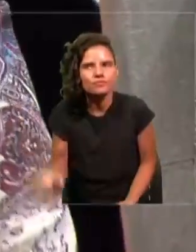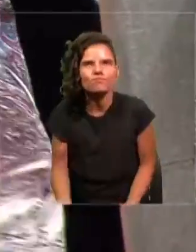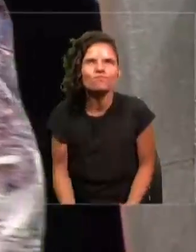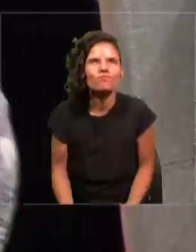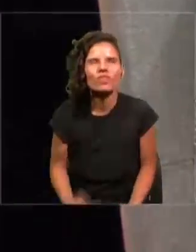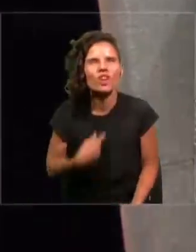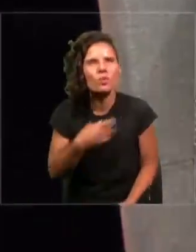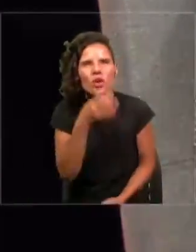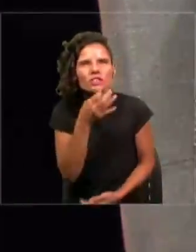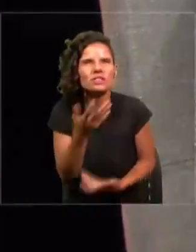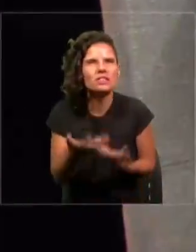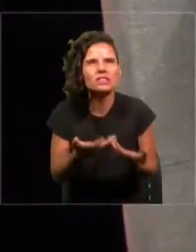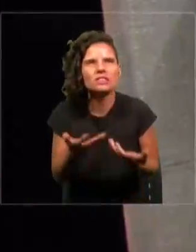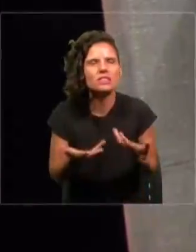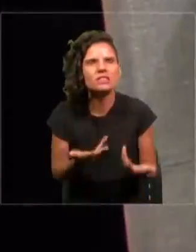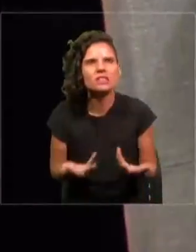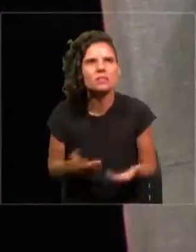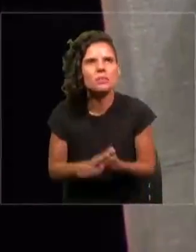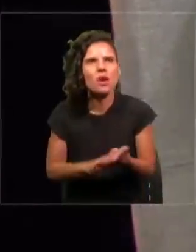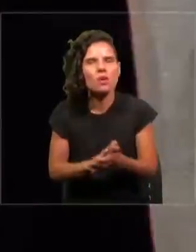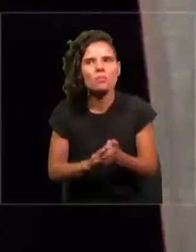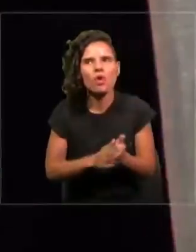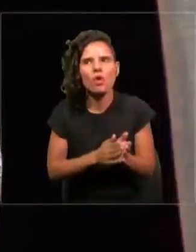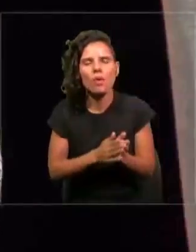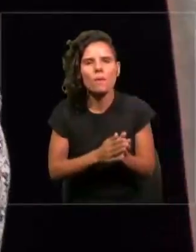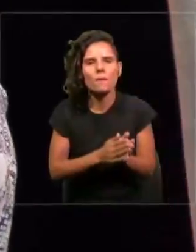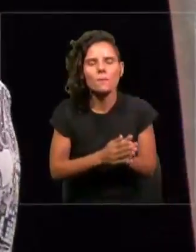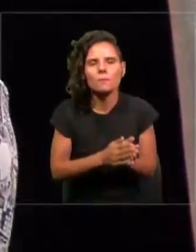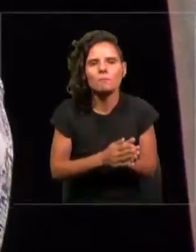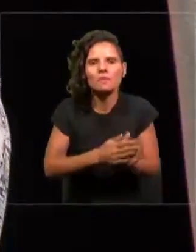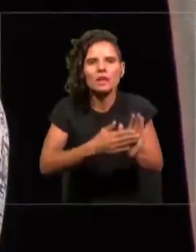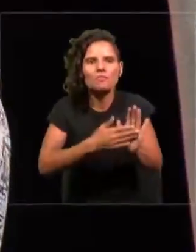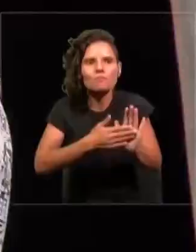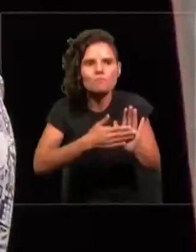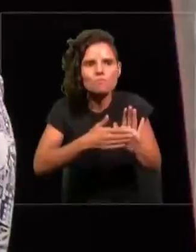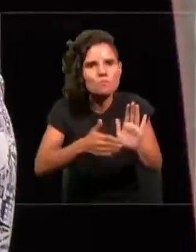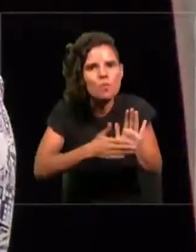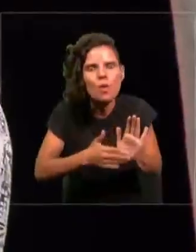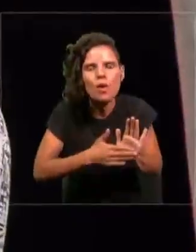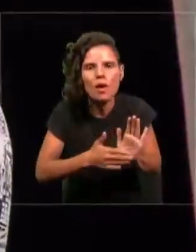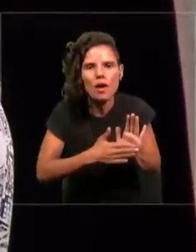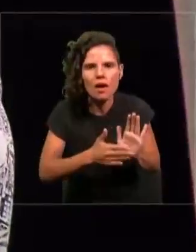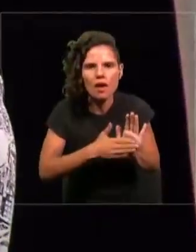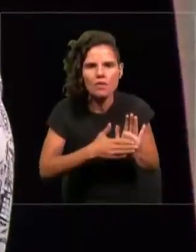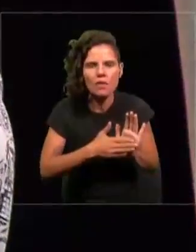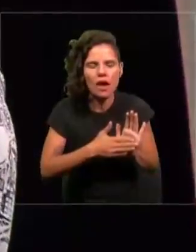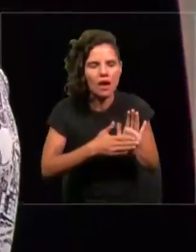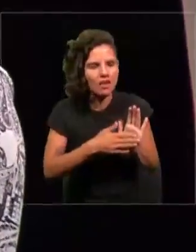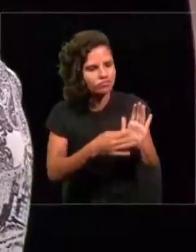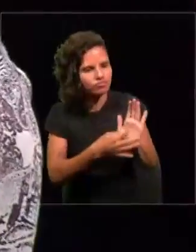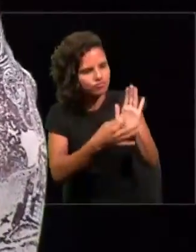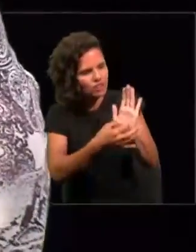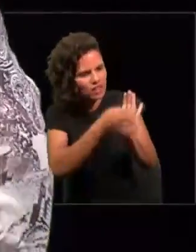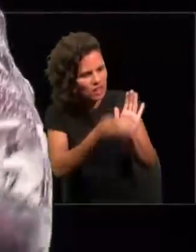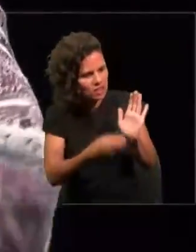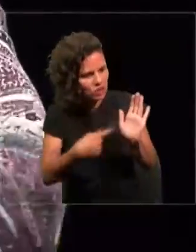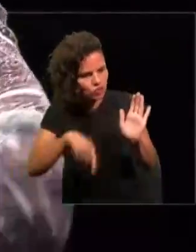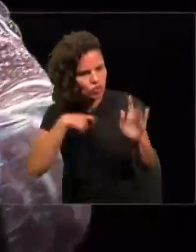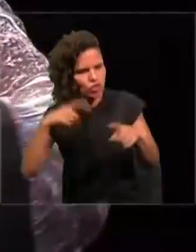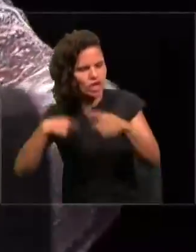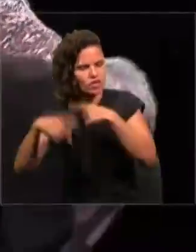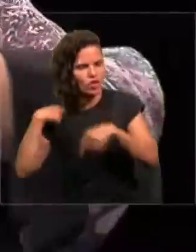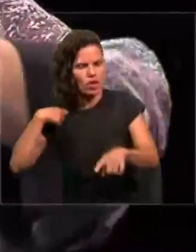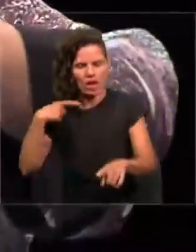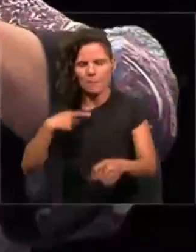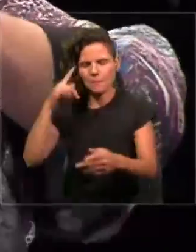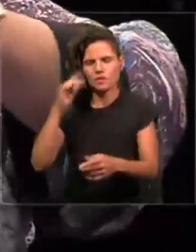¿cómo diría?, las evidencias empíricas mostraron que no podíamos estar tan optimistas en el sentido que la historia iba